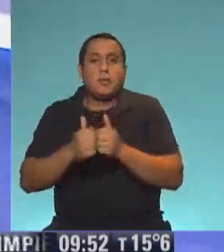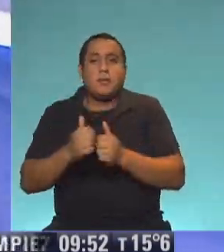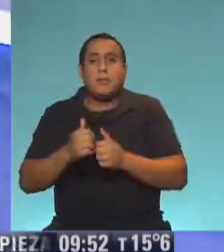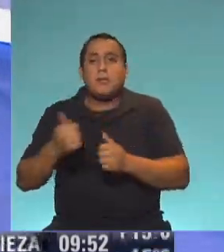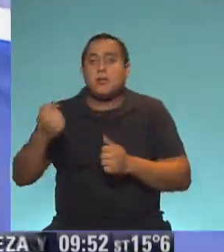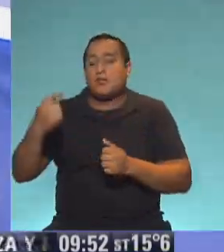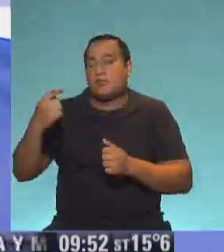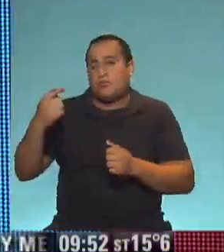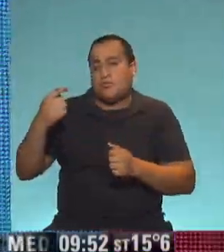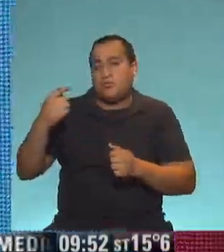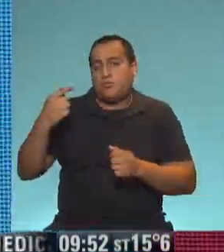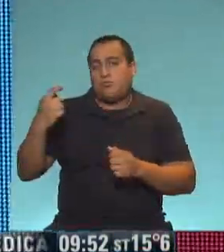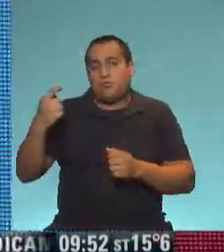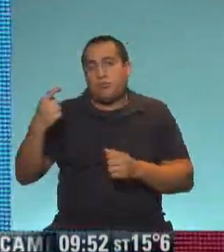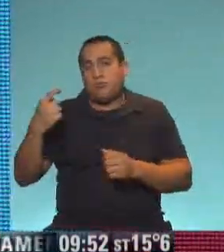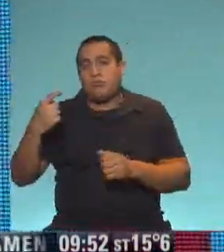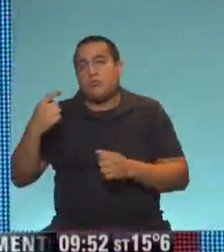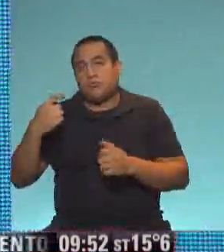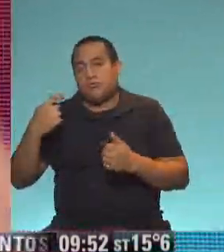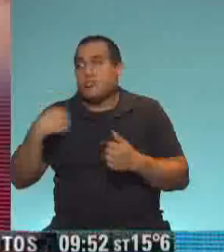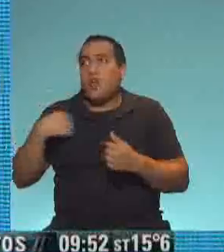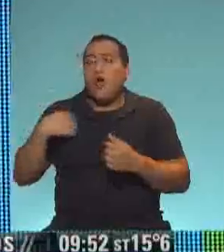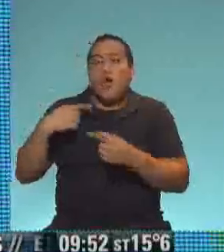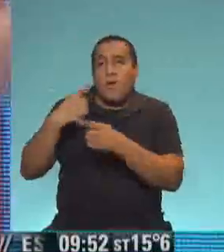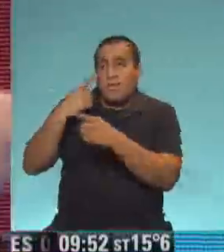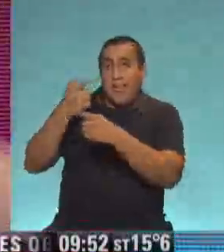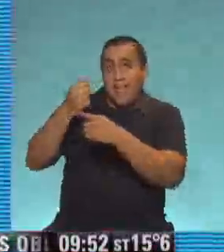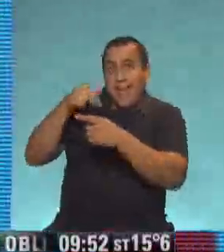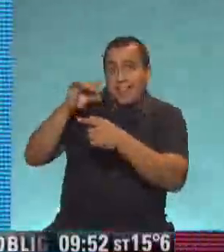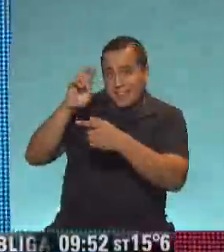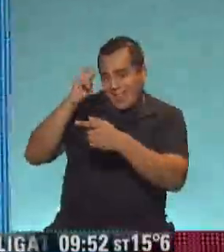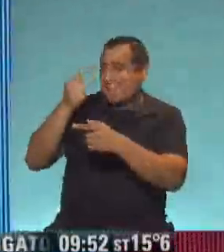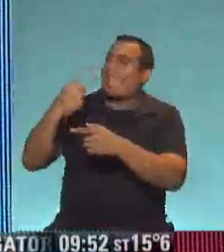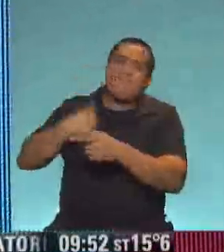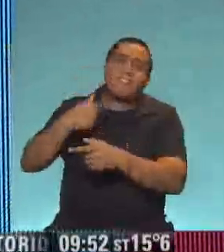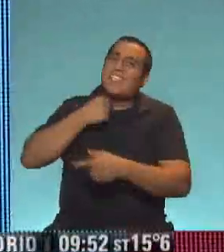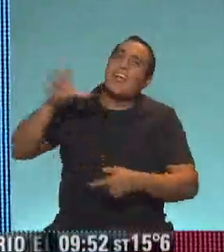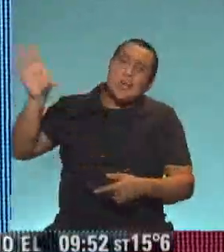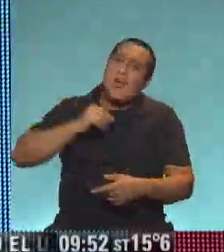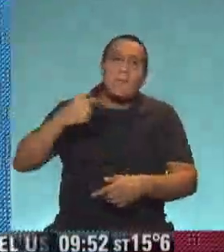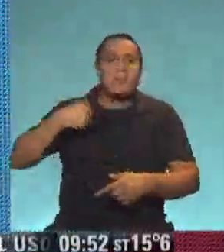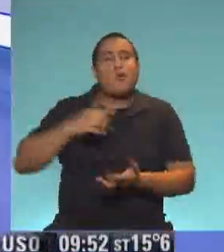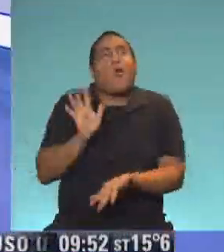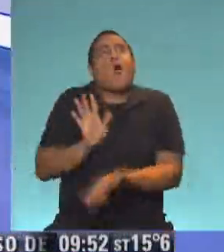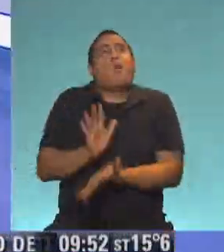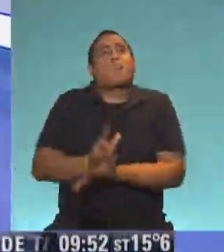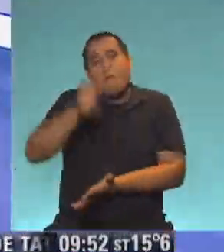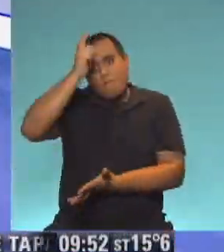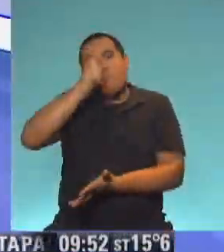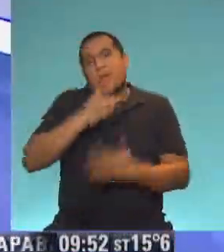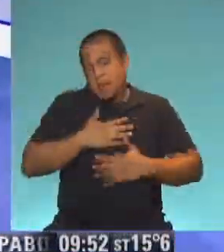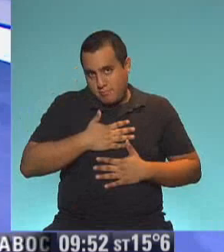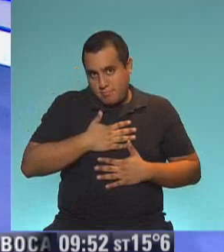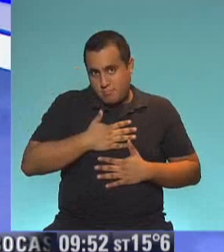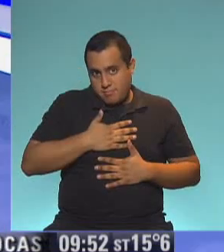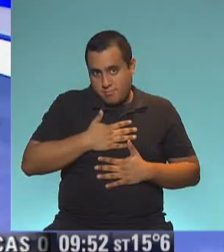ser, perdón, recién acabamos de estar con Andrea y la verdad que me dieron unas ganas locas de ser bombera. Muy bien. Es así.